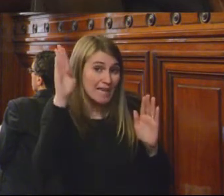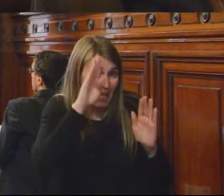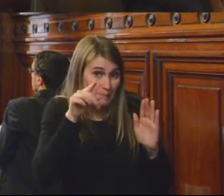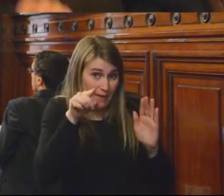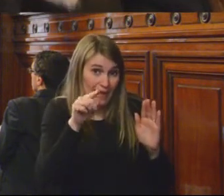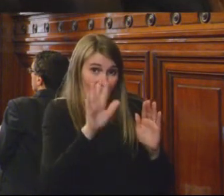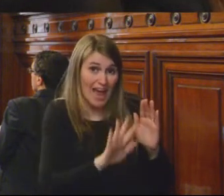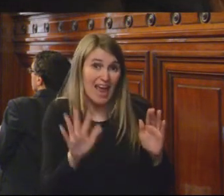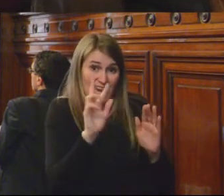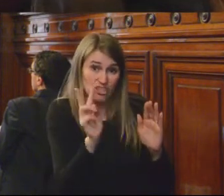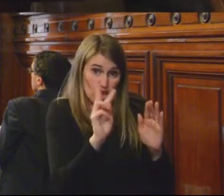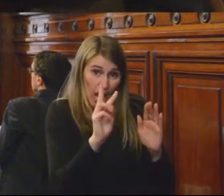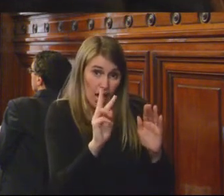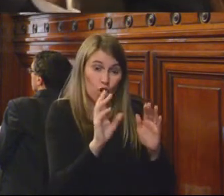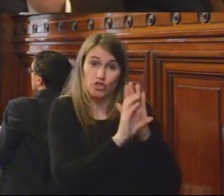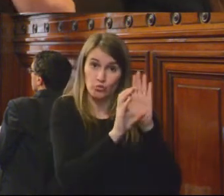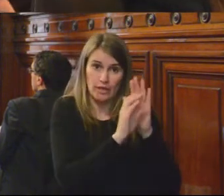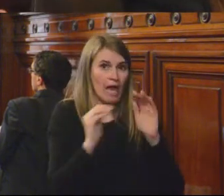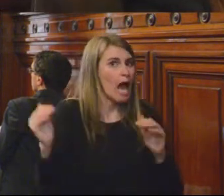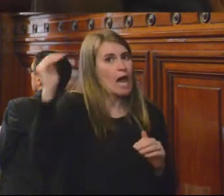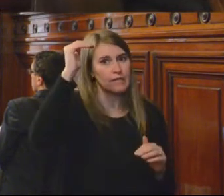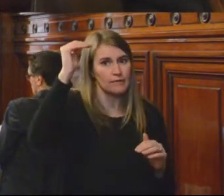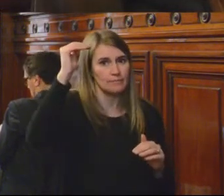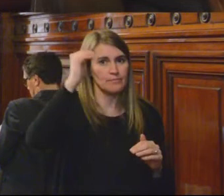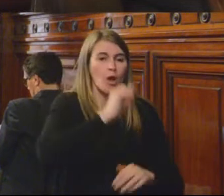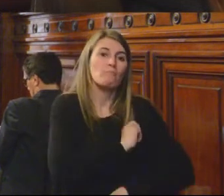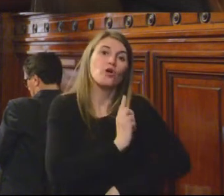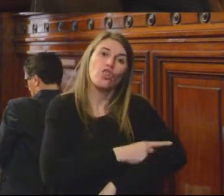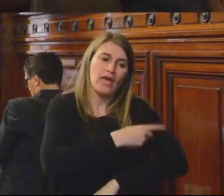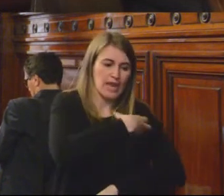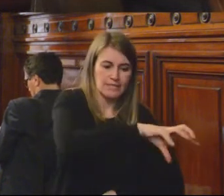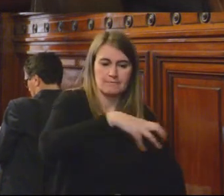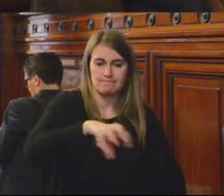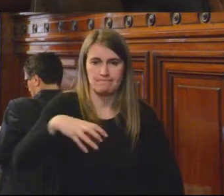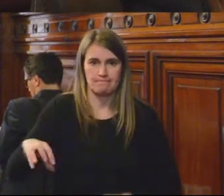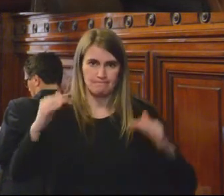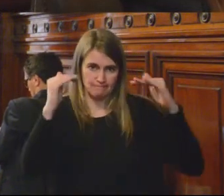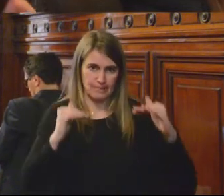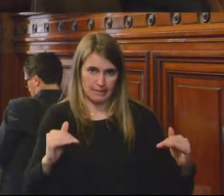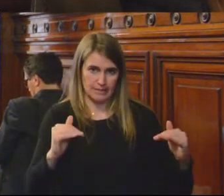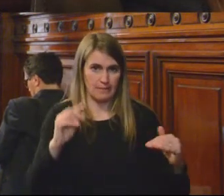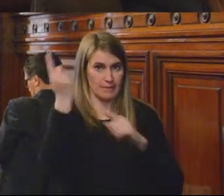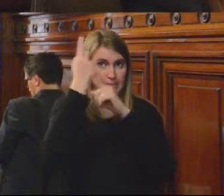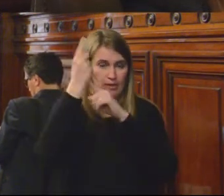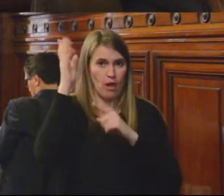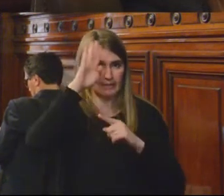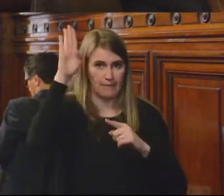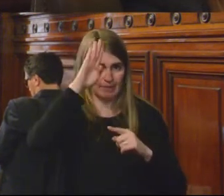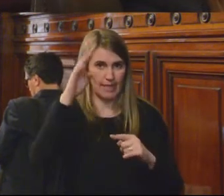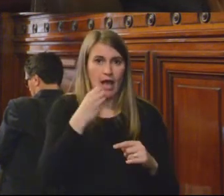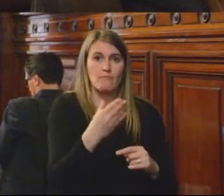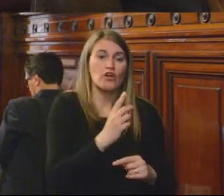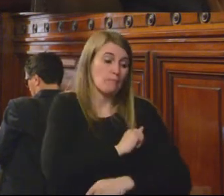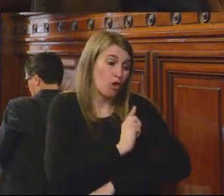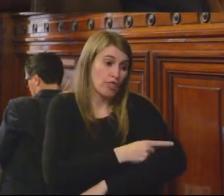Constituyente está por encima del resto de los poderes públicos constituidos, porque no puede el poder